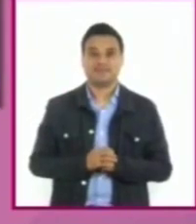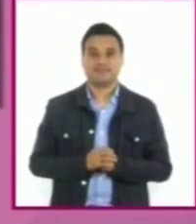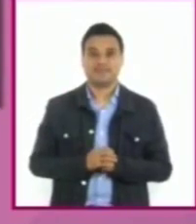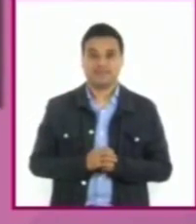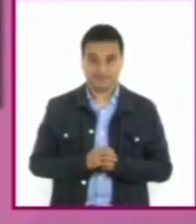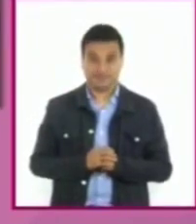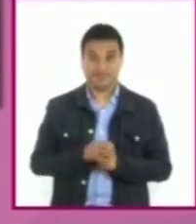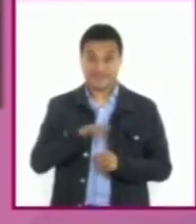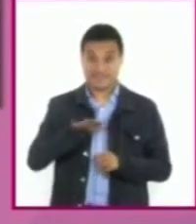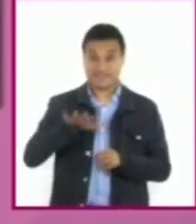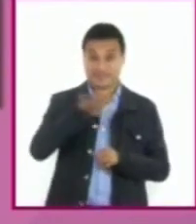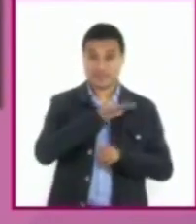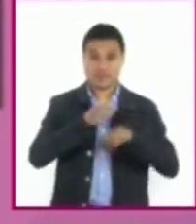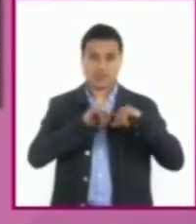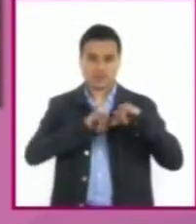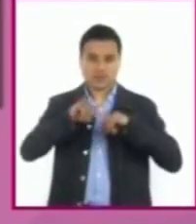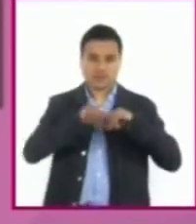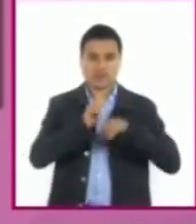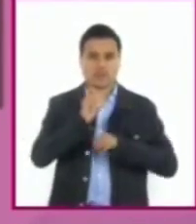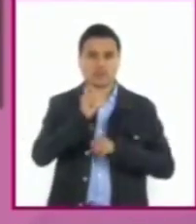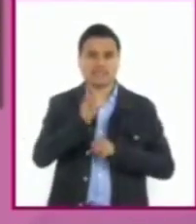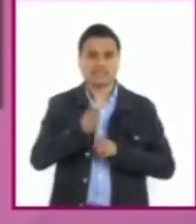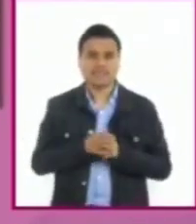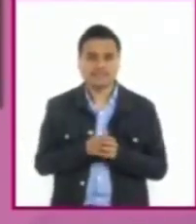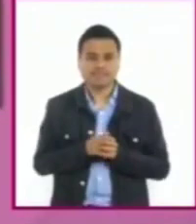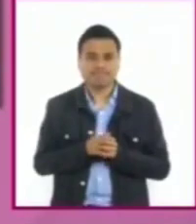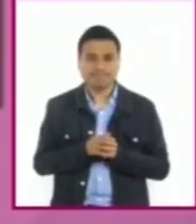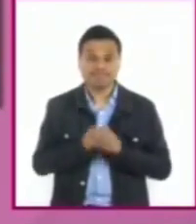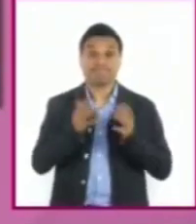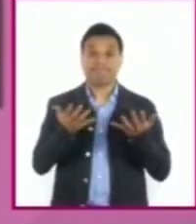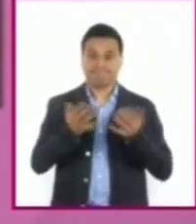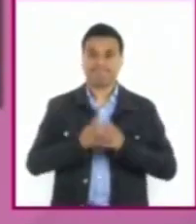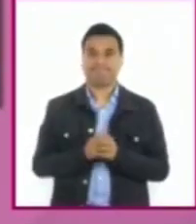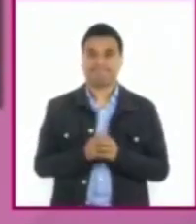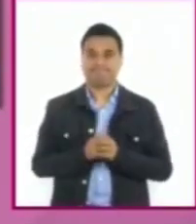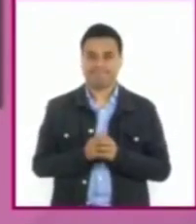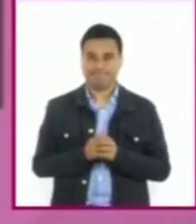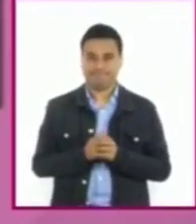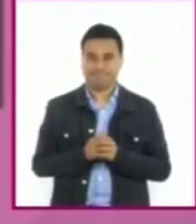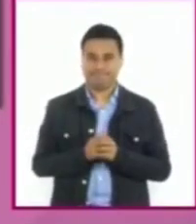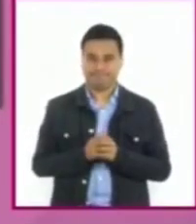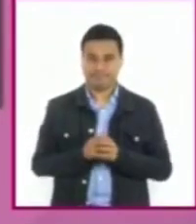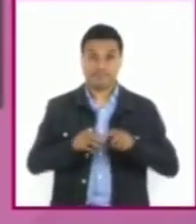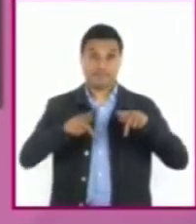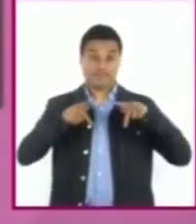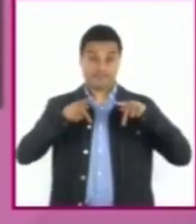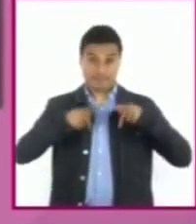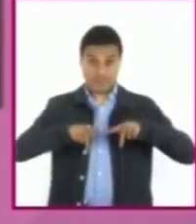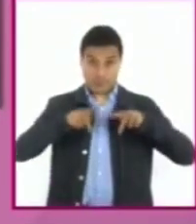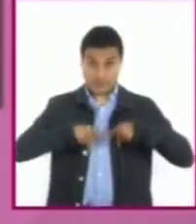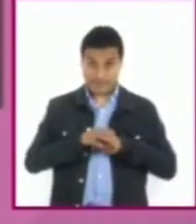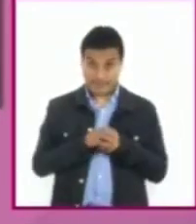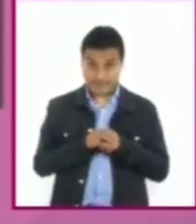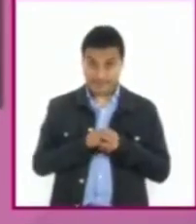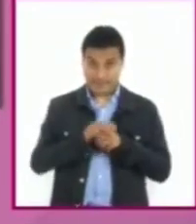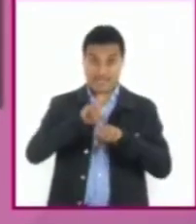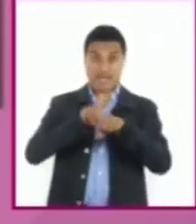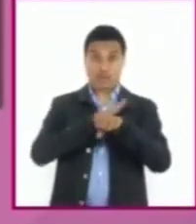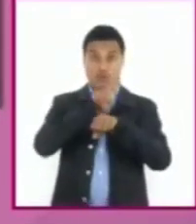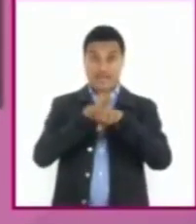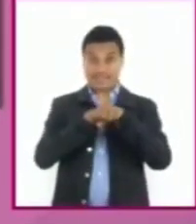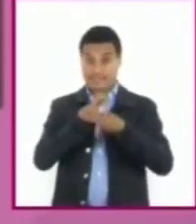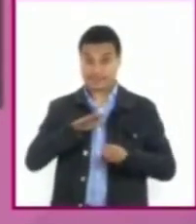El espacio geográfico es el resultado de la relación e interacción continua entre nosotros los humanos y la